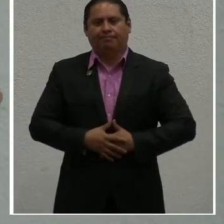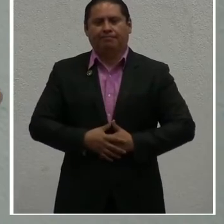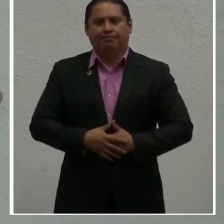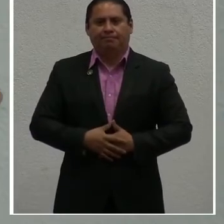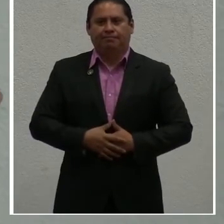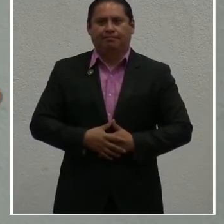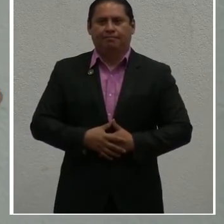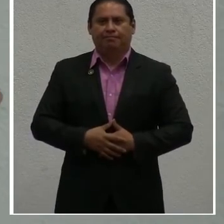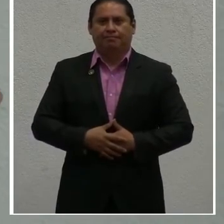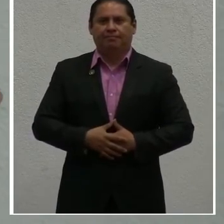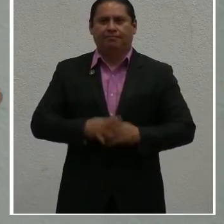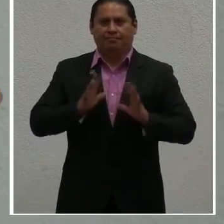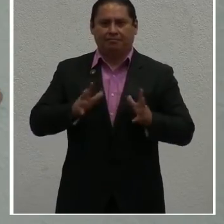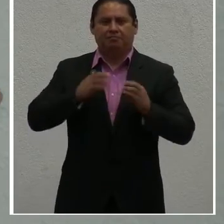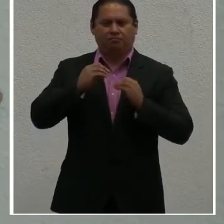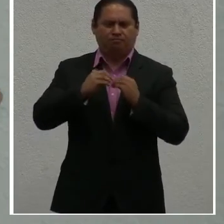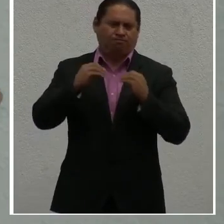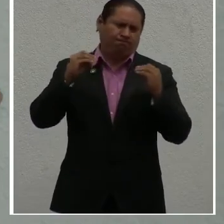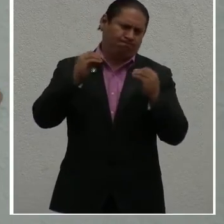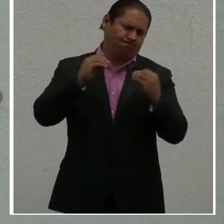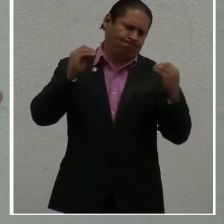fue duro el debate, ¿verdad?